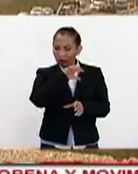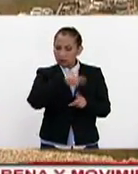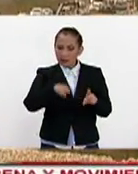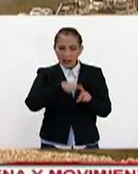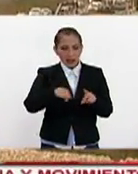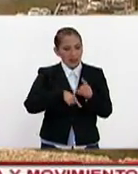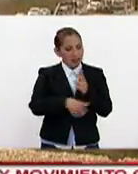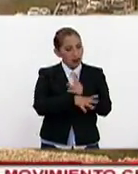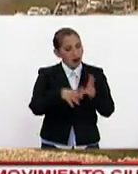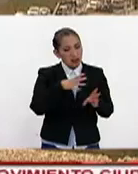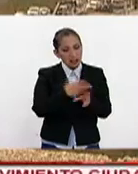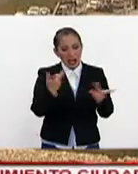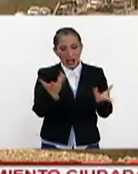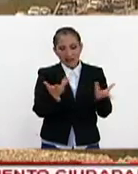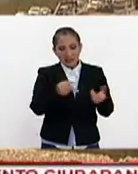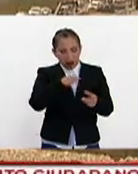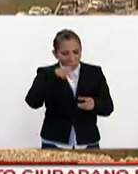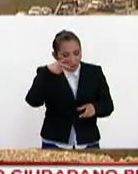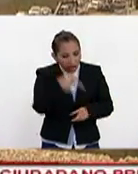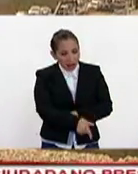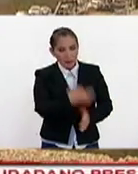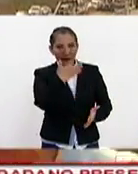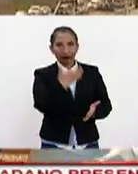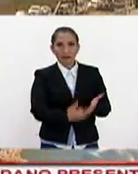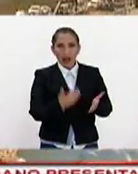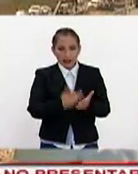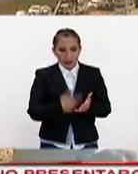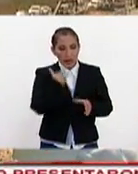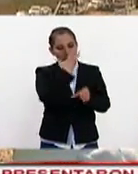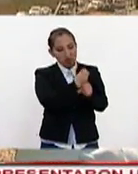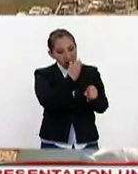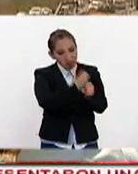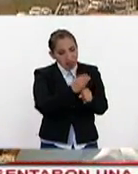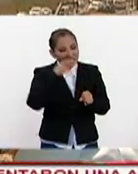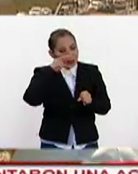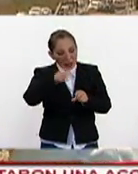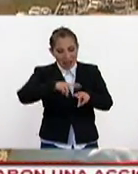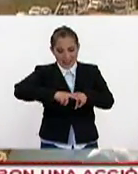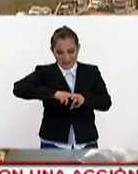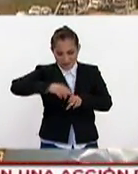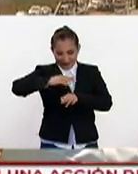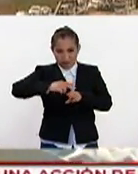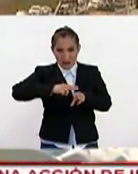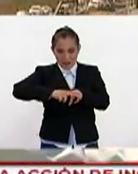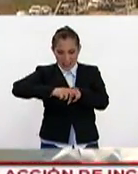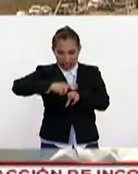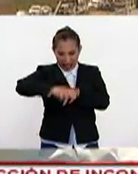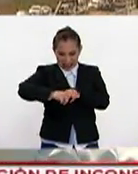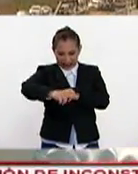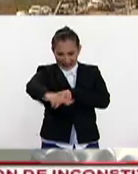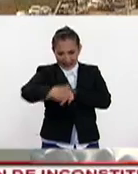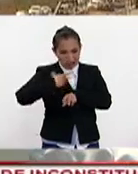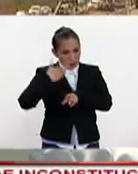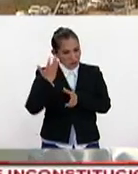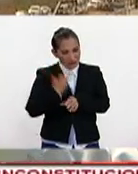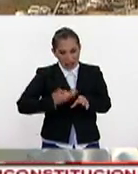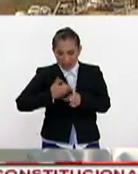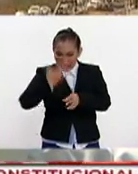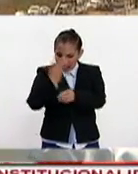de factores que hicieron que pasara esto, ¿no? La falta de mantenimiento, como se comenta, de las vías,